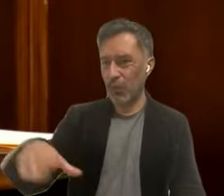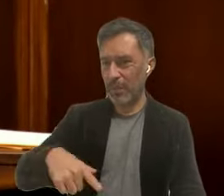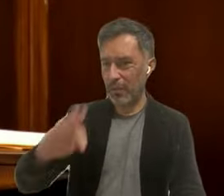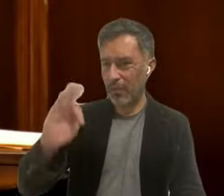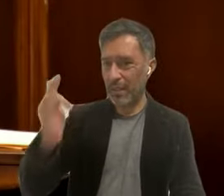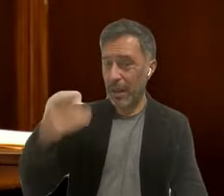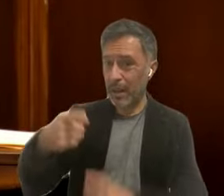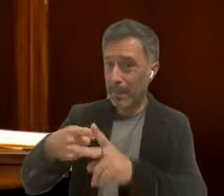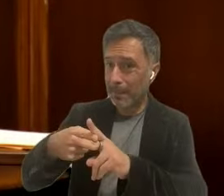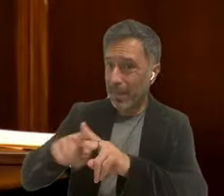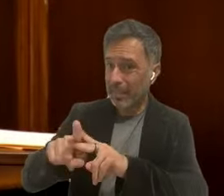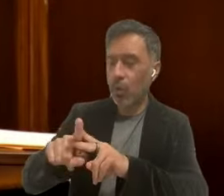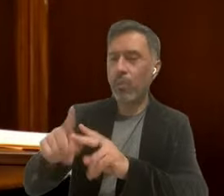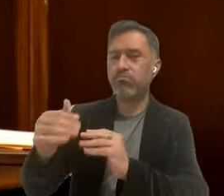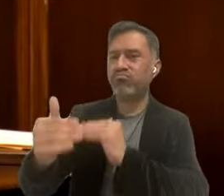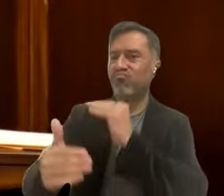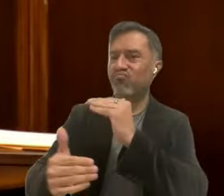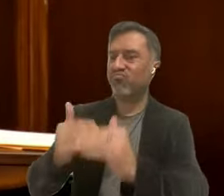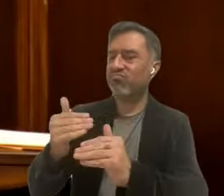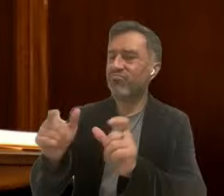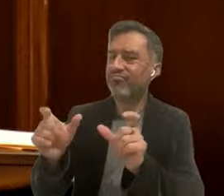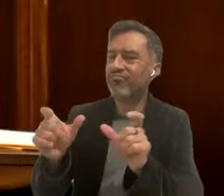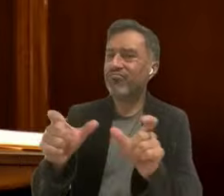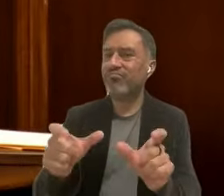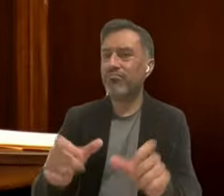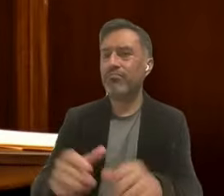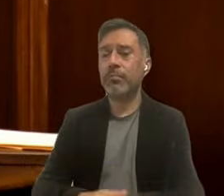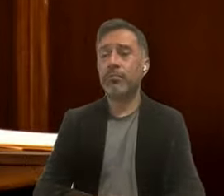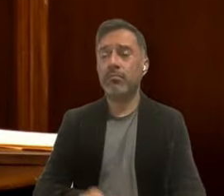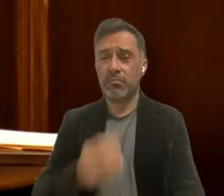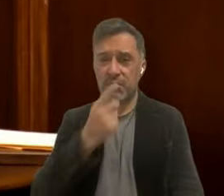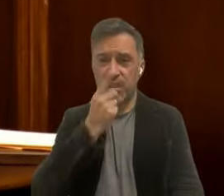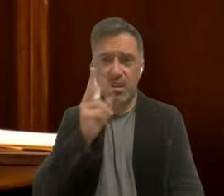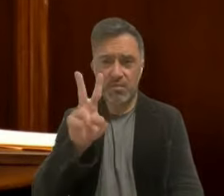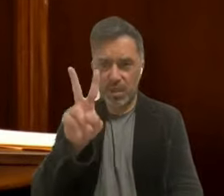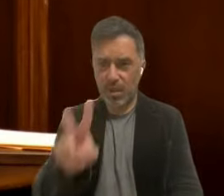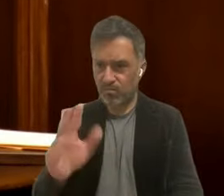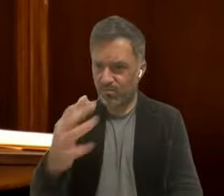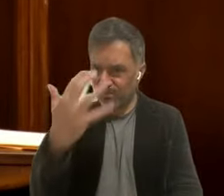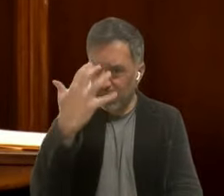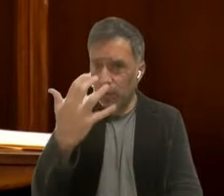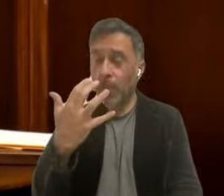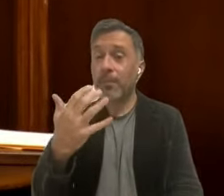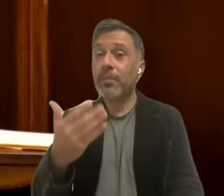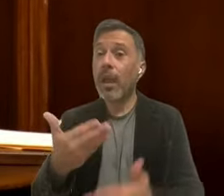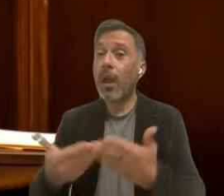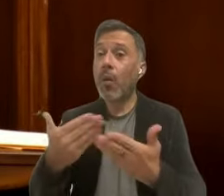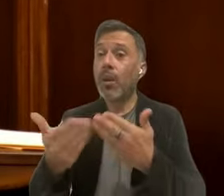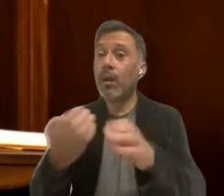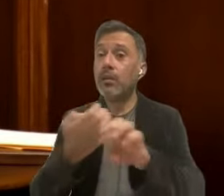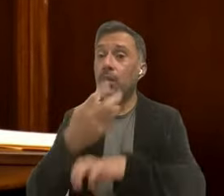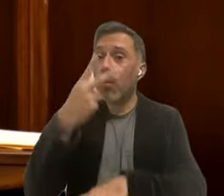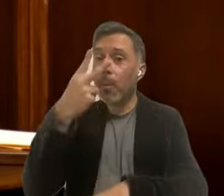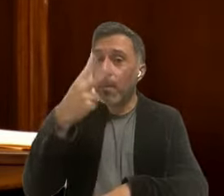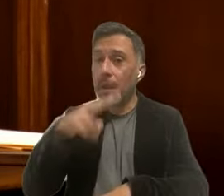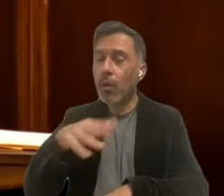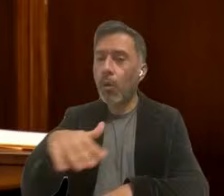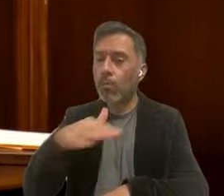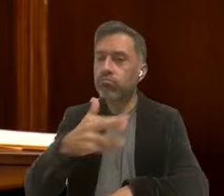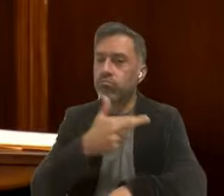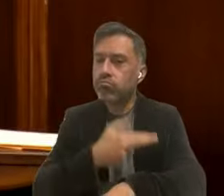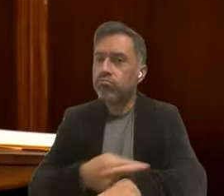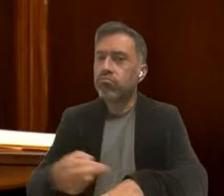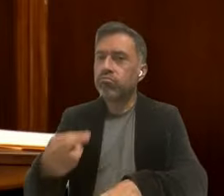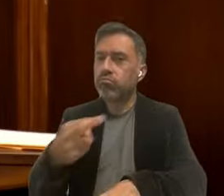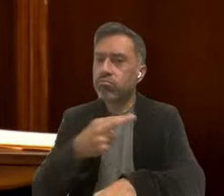Hay que decirlo con mucha responsabilidad, el Estado de México se encuentra en un proceso de transformación,